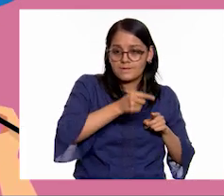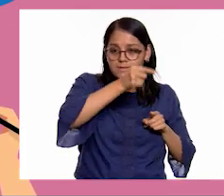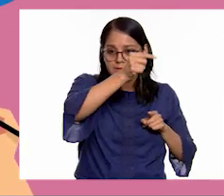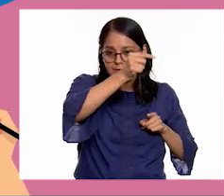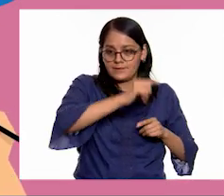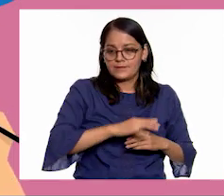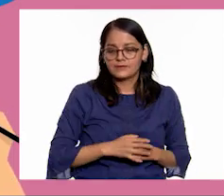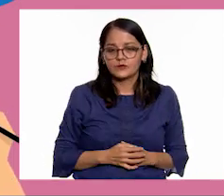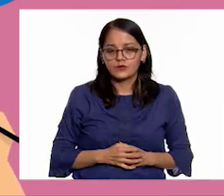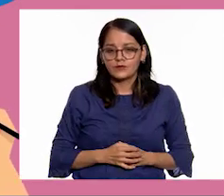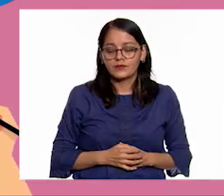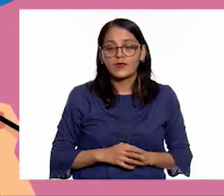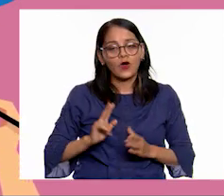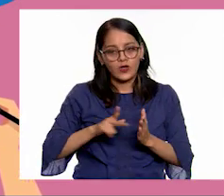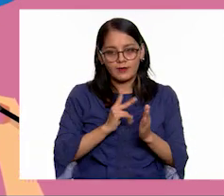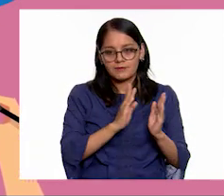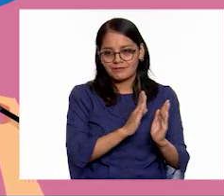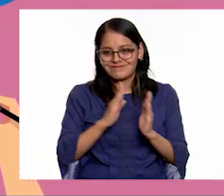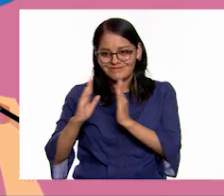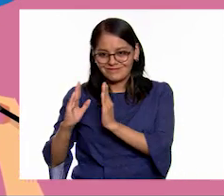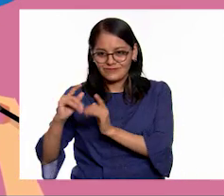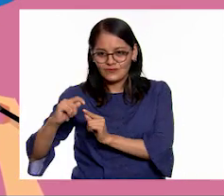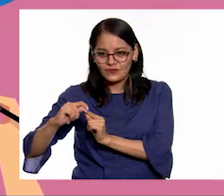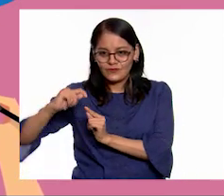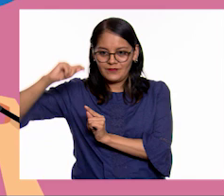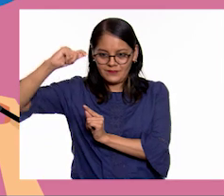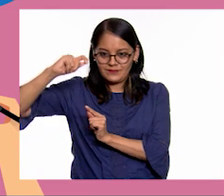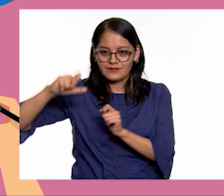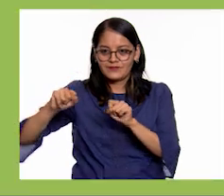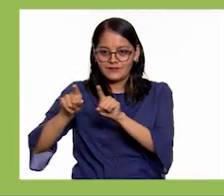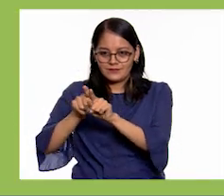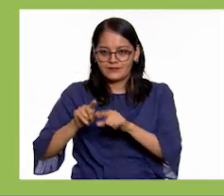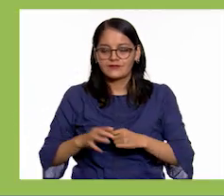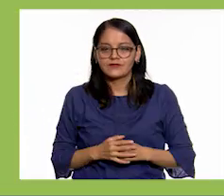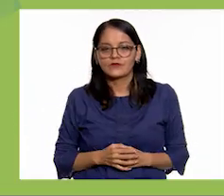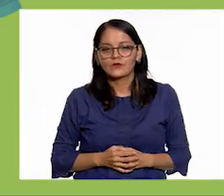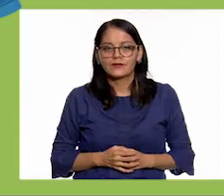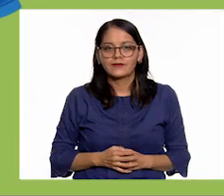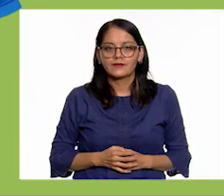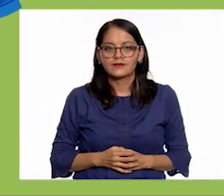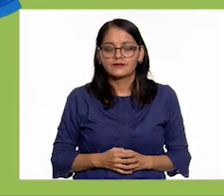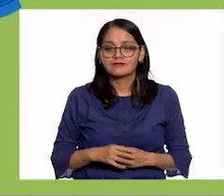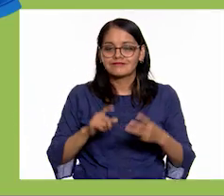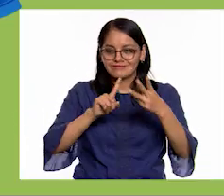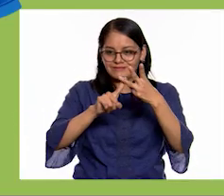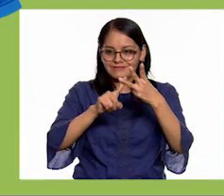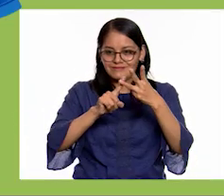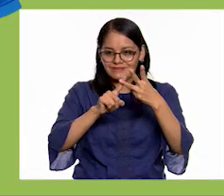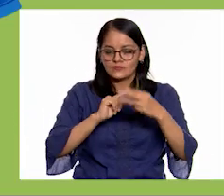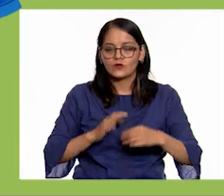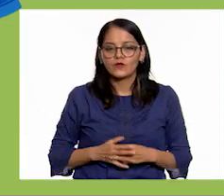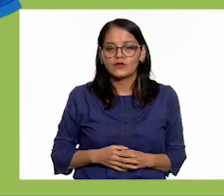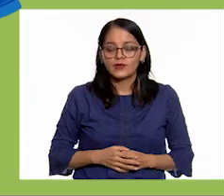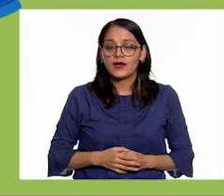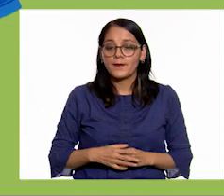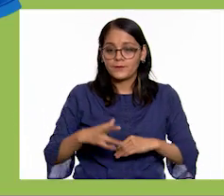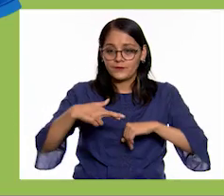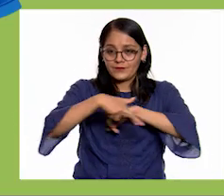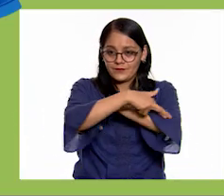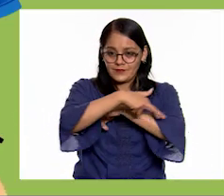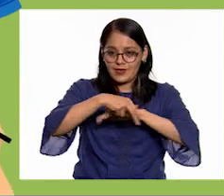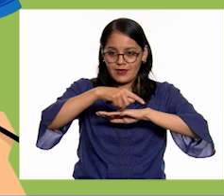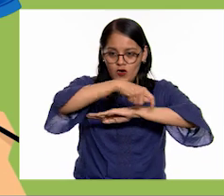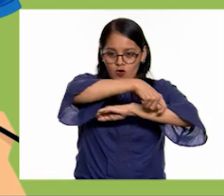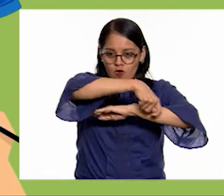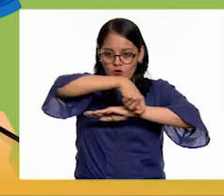arriba. Repite el paso anterior del otro lado de la playera. 3. Traza la línea